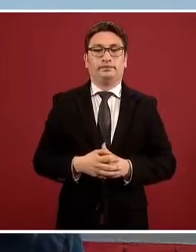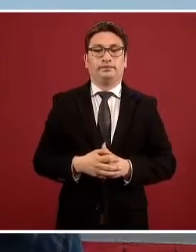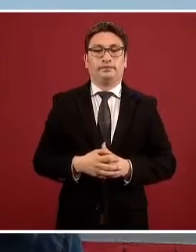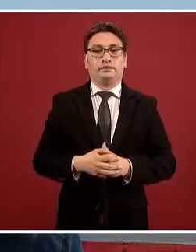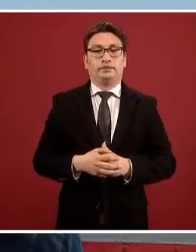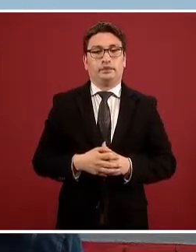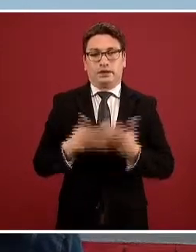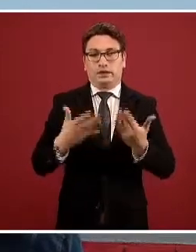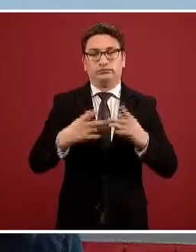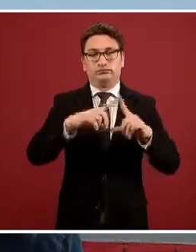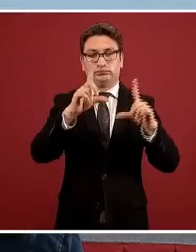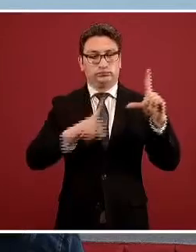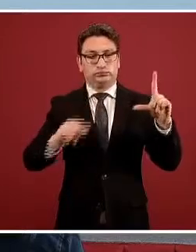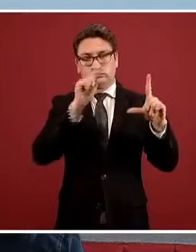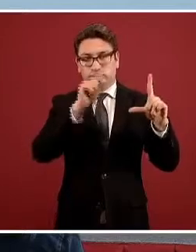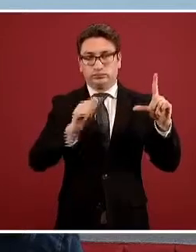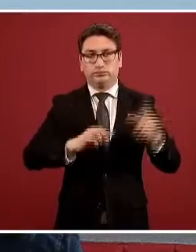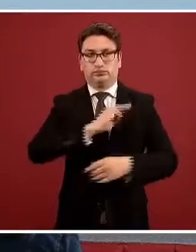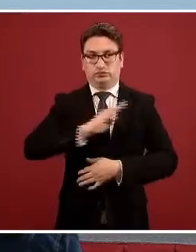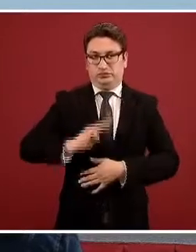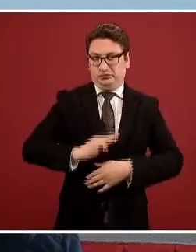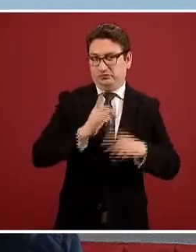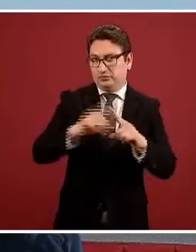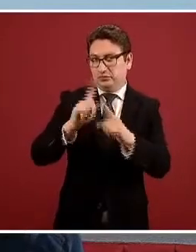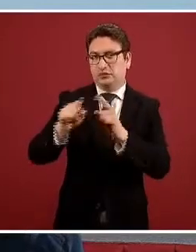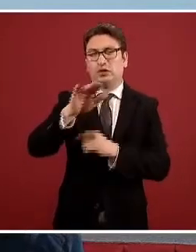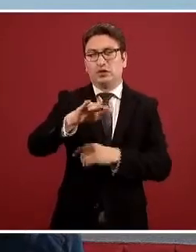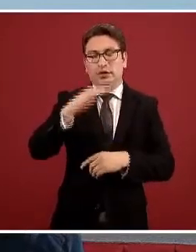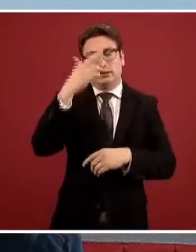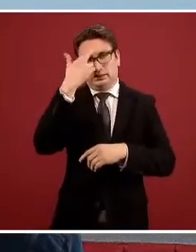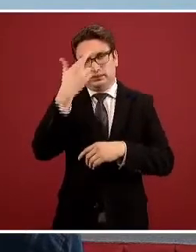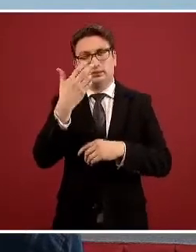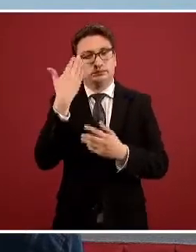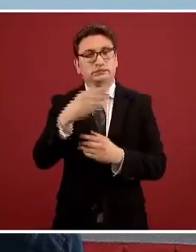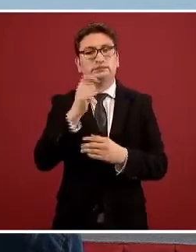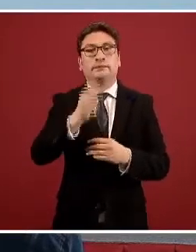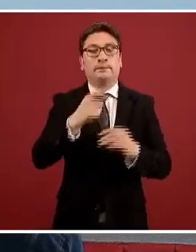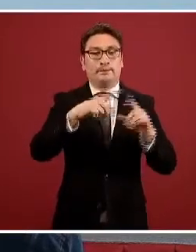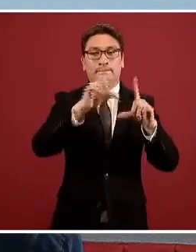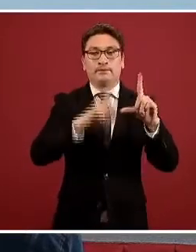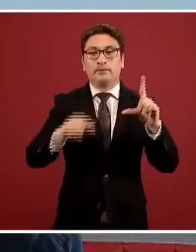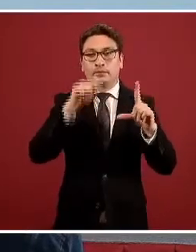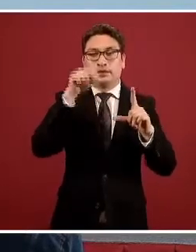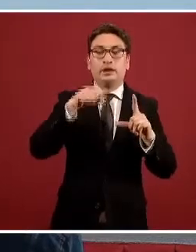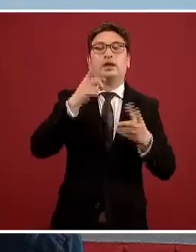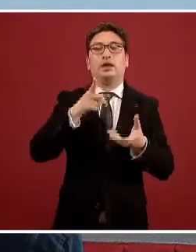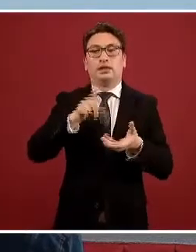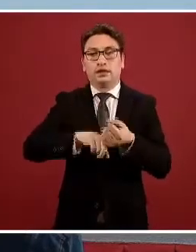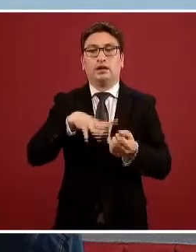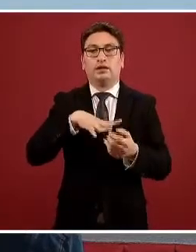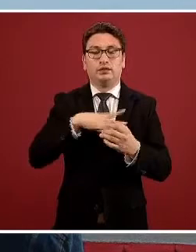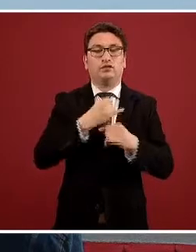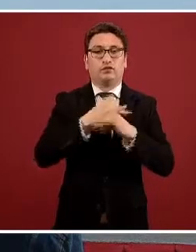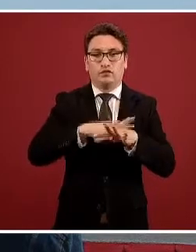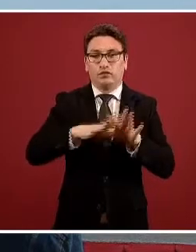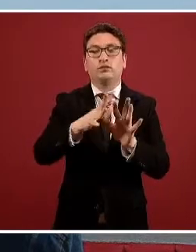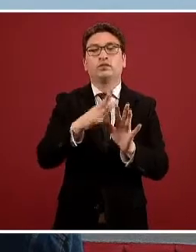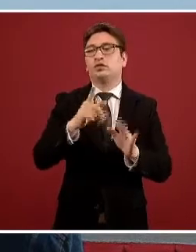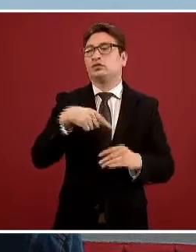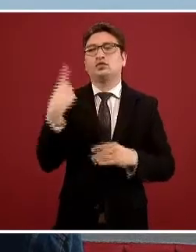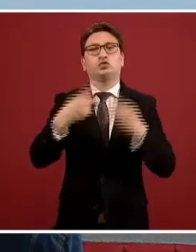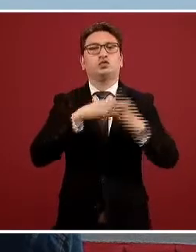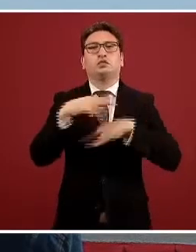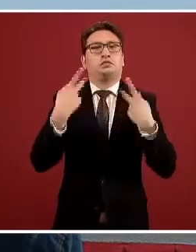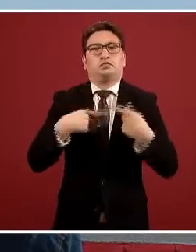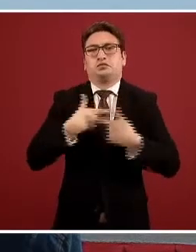Aquí está el mapa municipal. Les recuerdo que este mapa es parte de los datos abiertos del gobierno federal. Todo mundo